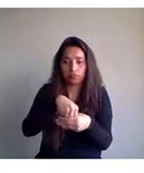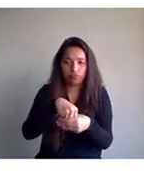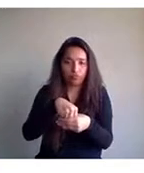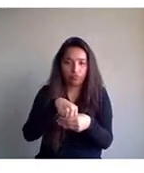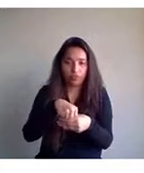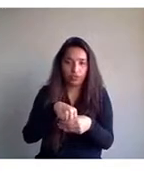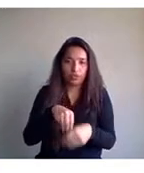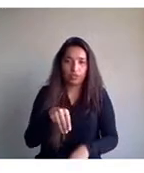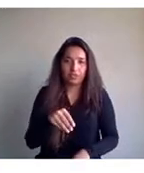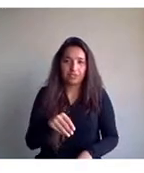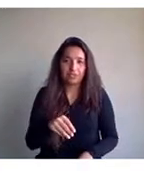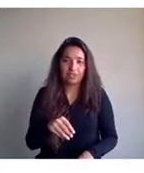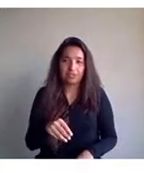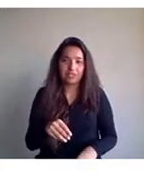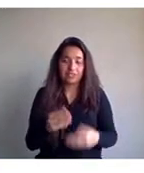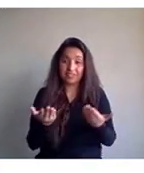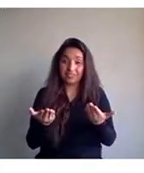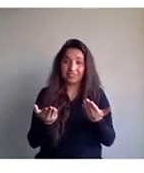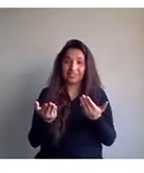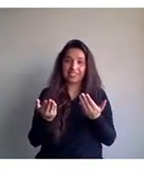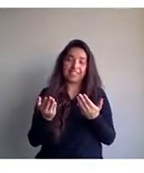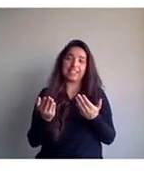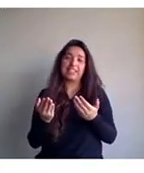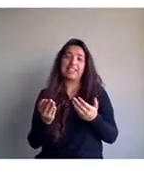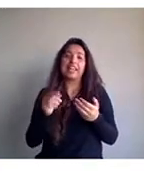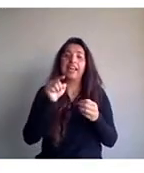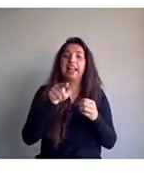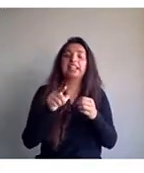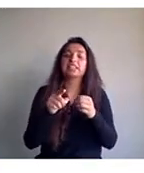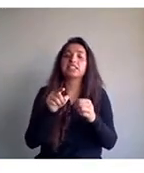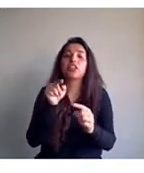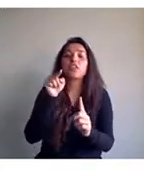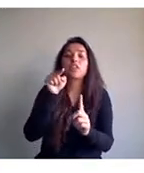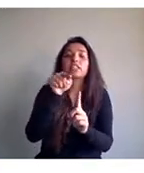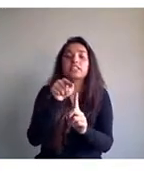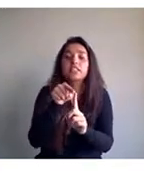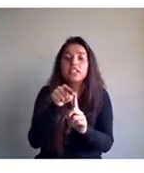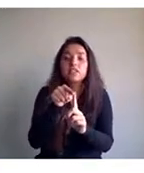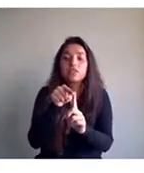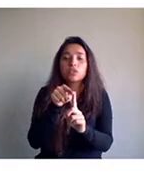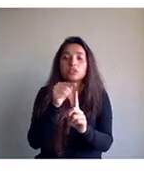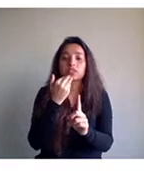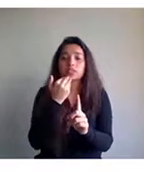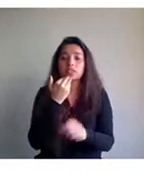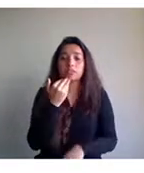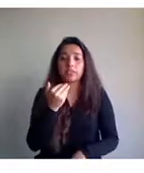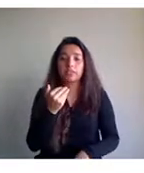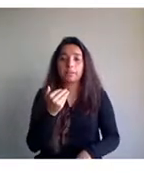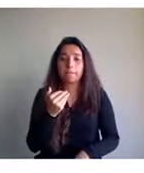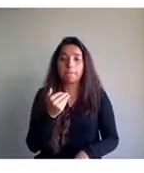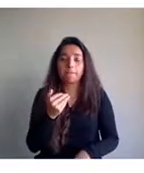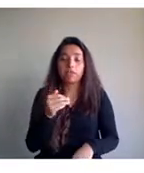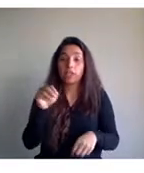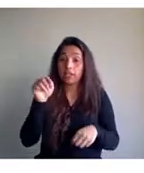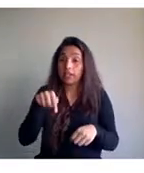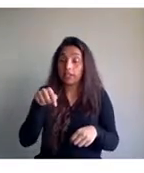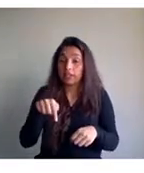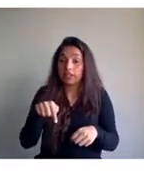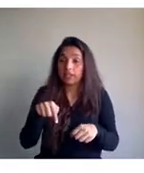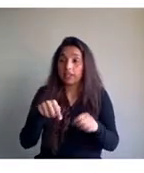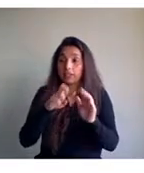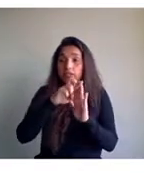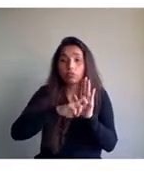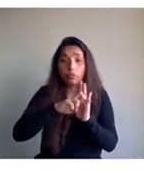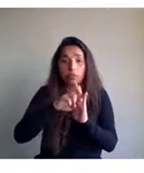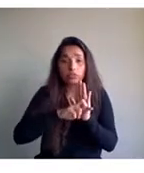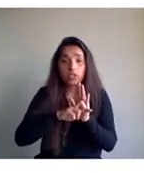de inclusión laboral y económica que en este momento se financia el fondo en el marco de la